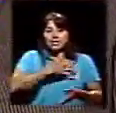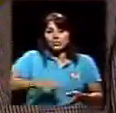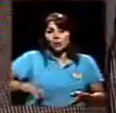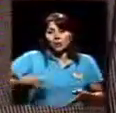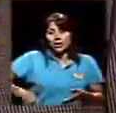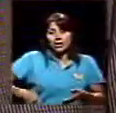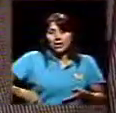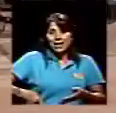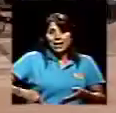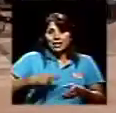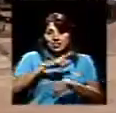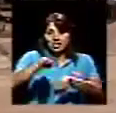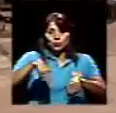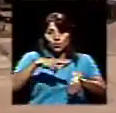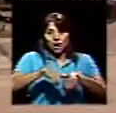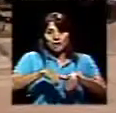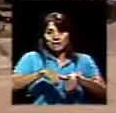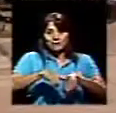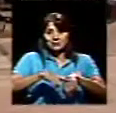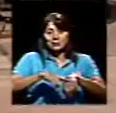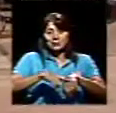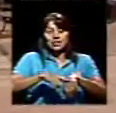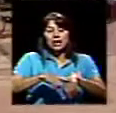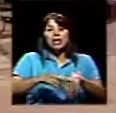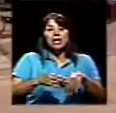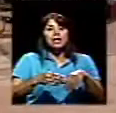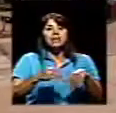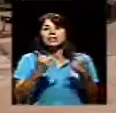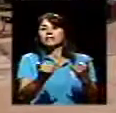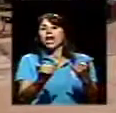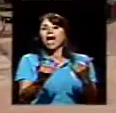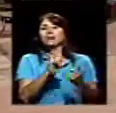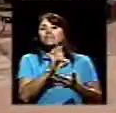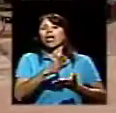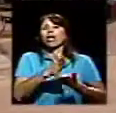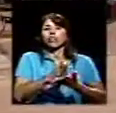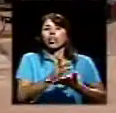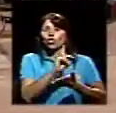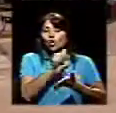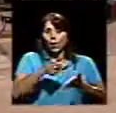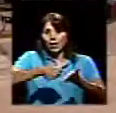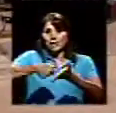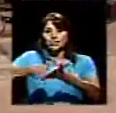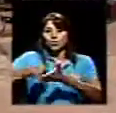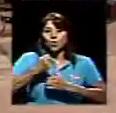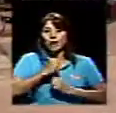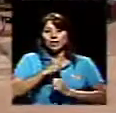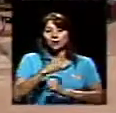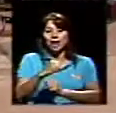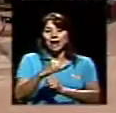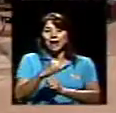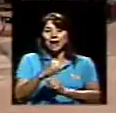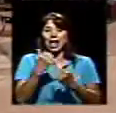son elecciones nacionales o provinciales de diputados. Al excluir